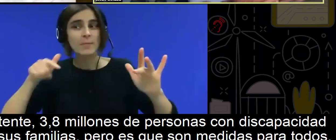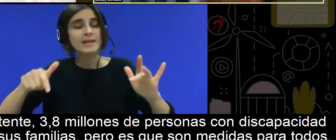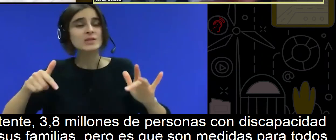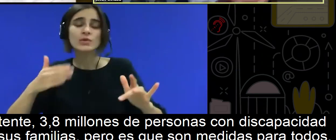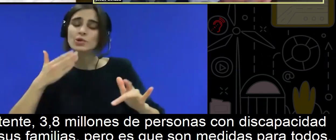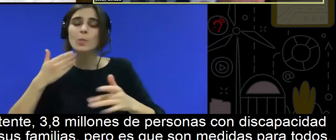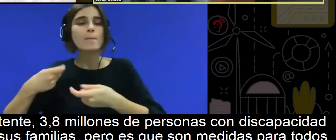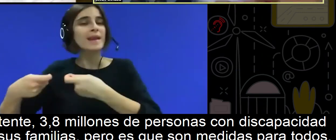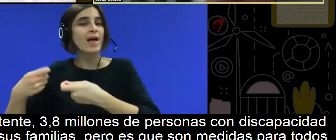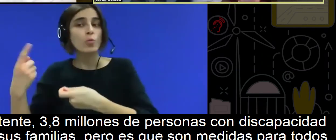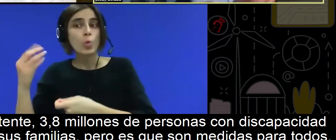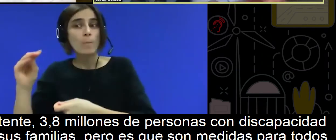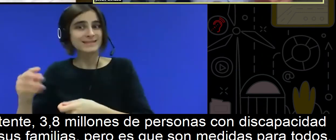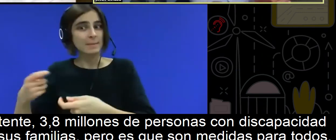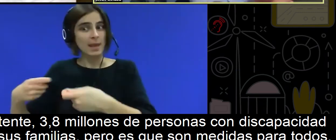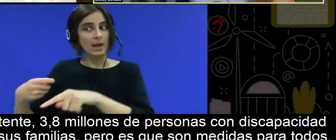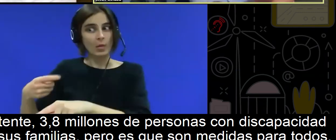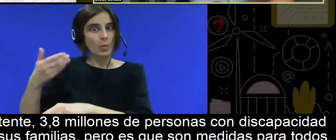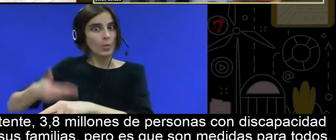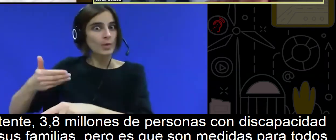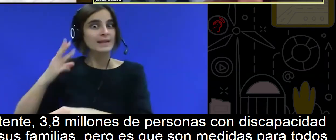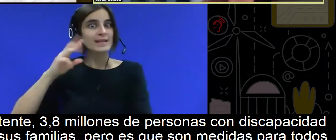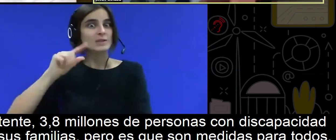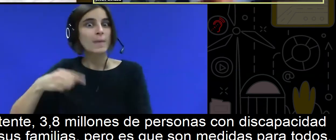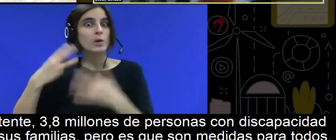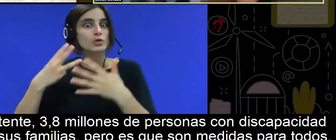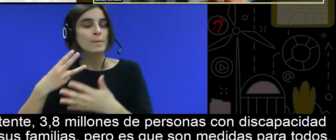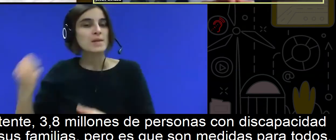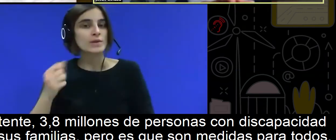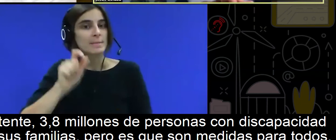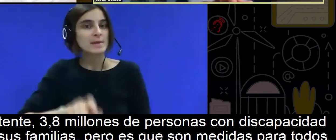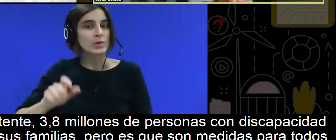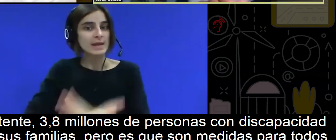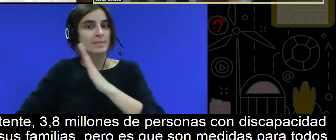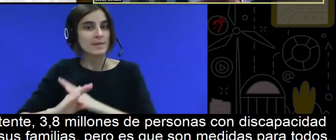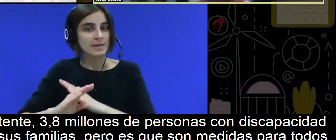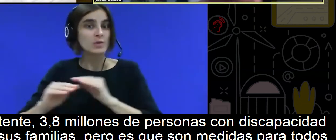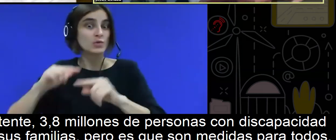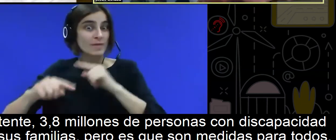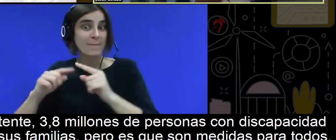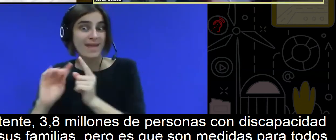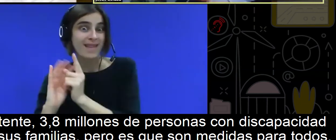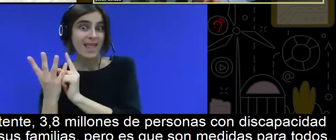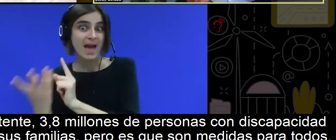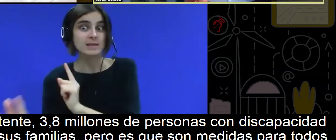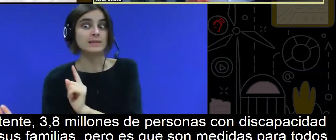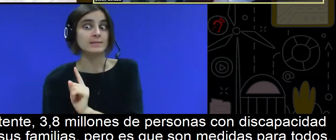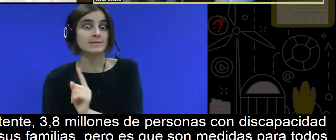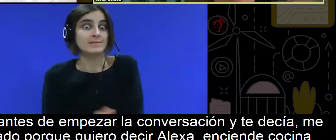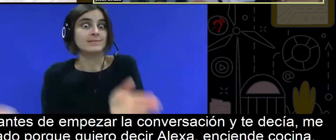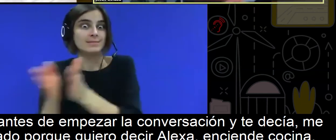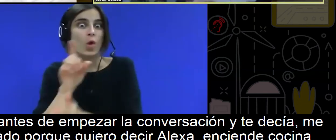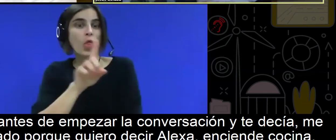una clientela muy potente, 3,8 millones de personas con discapacidad, más 11 si sumamos a sus familias, pero insisto, es que esto al final son medidas para